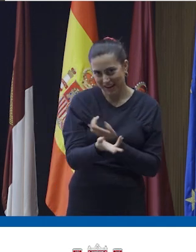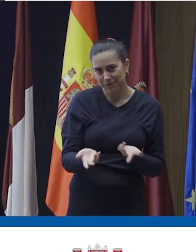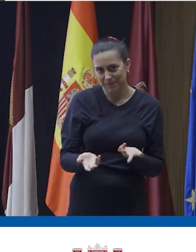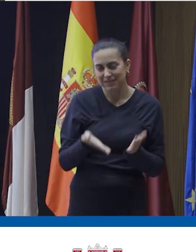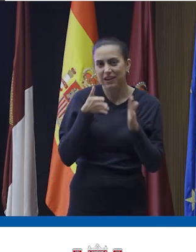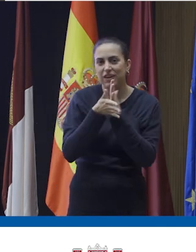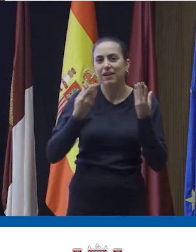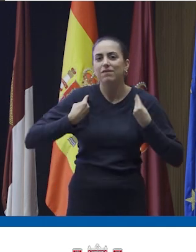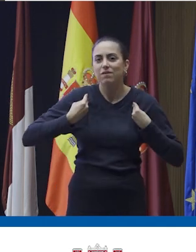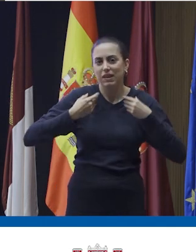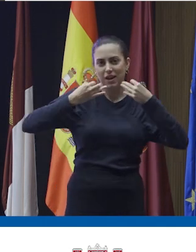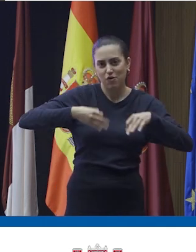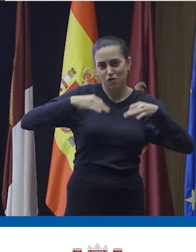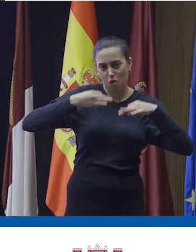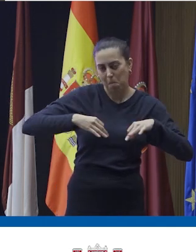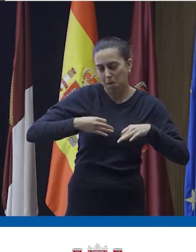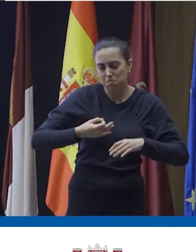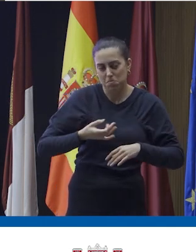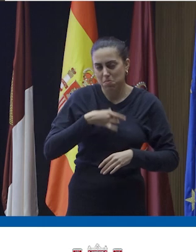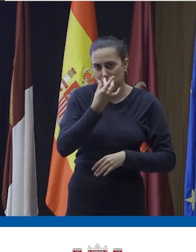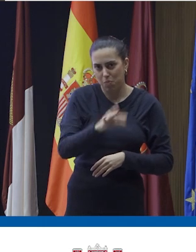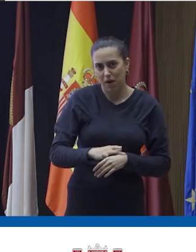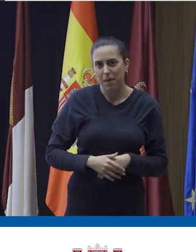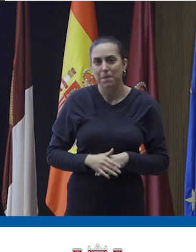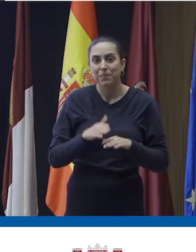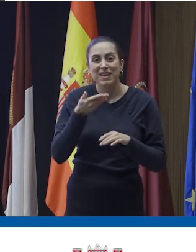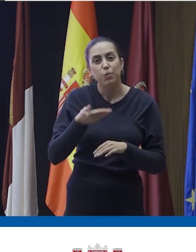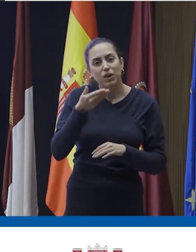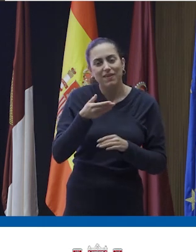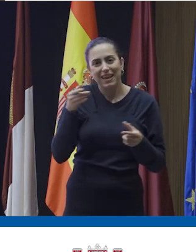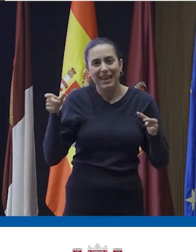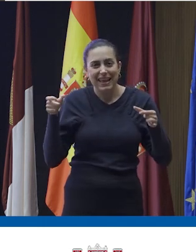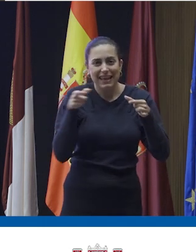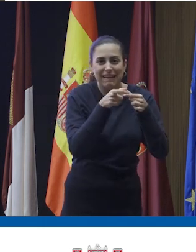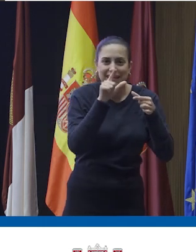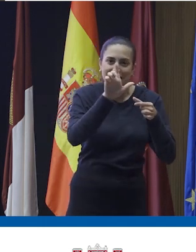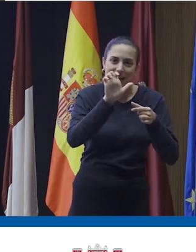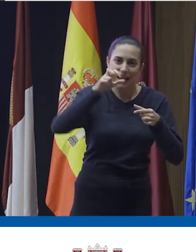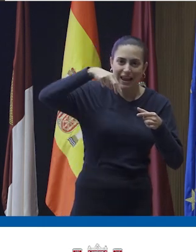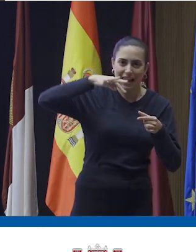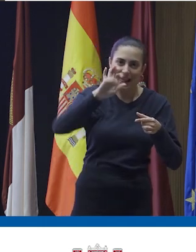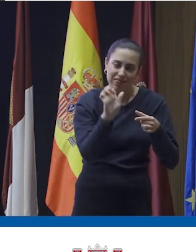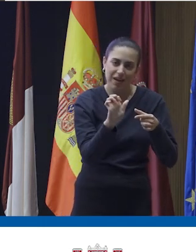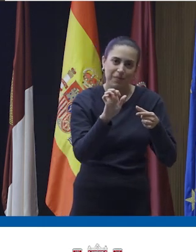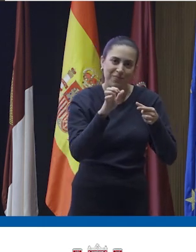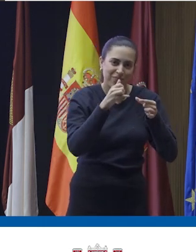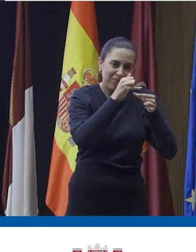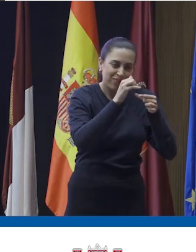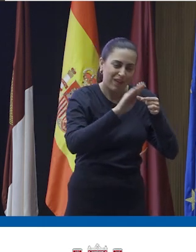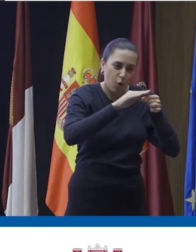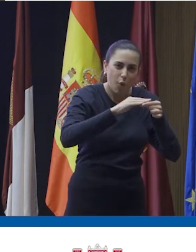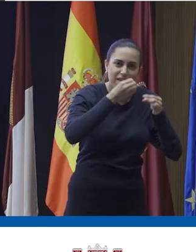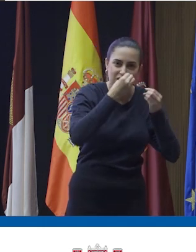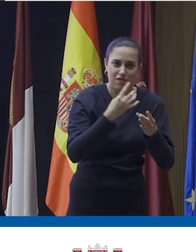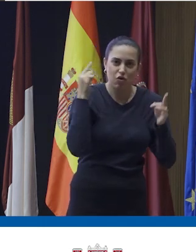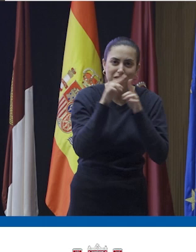vida normal dejando que esa lente se acople al ojo y cicatrice en el nuevo saco, ¿vale? Para que se estabilice, no se